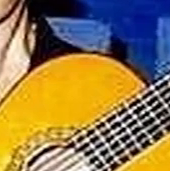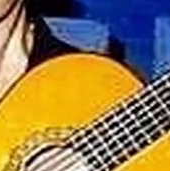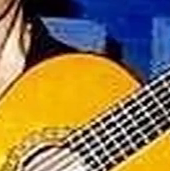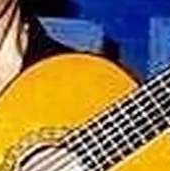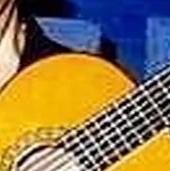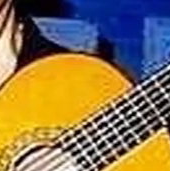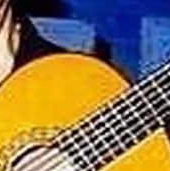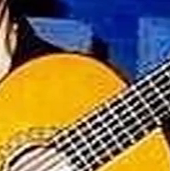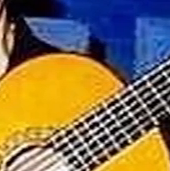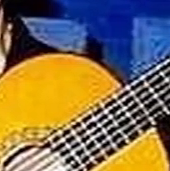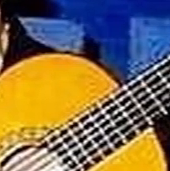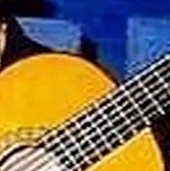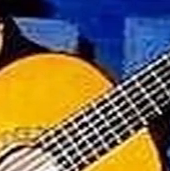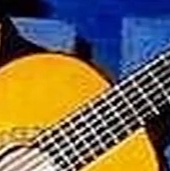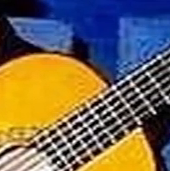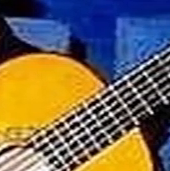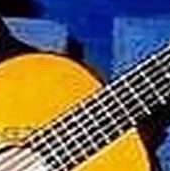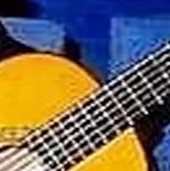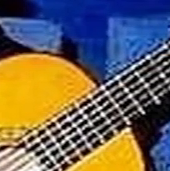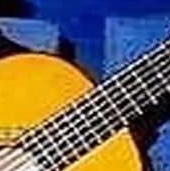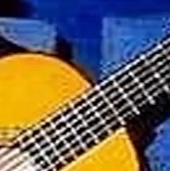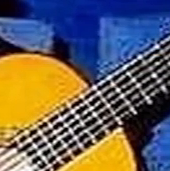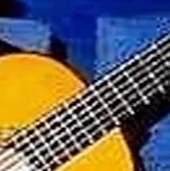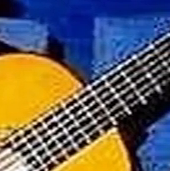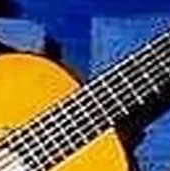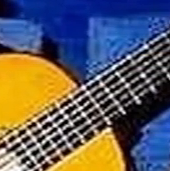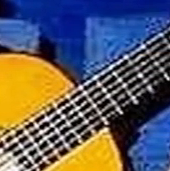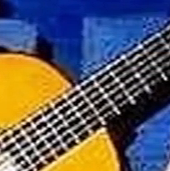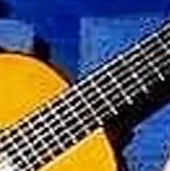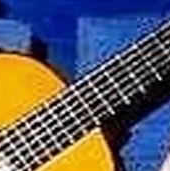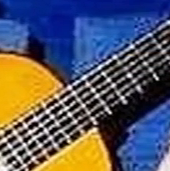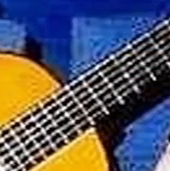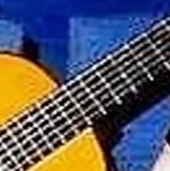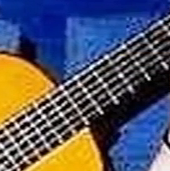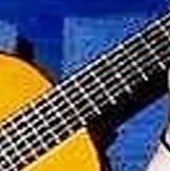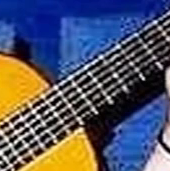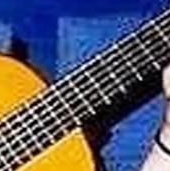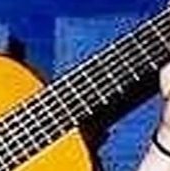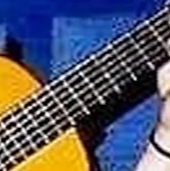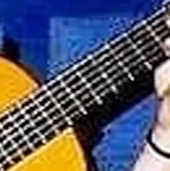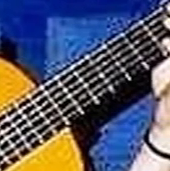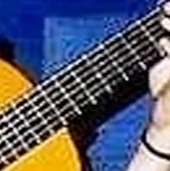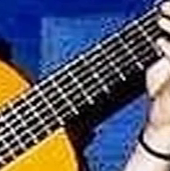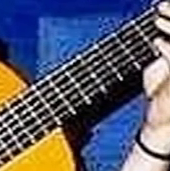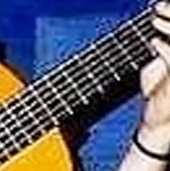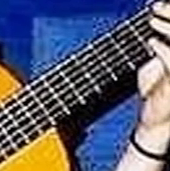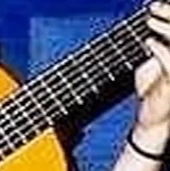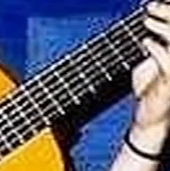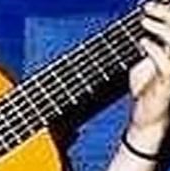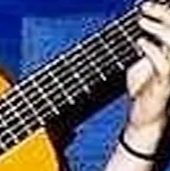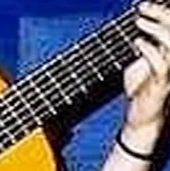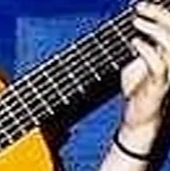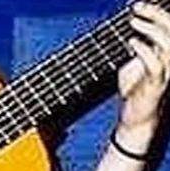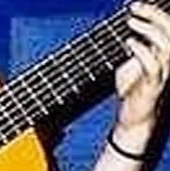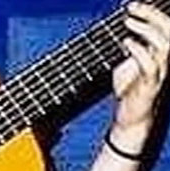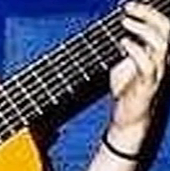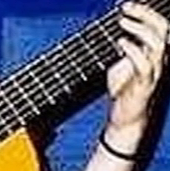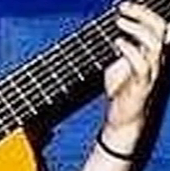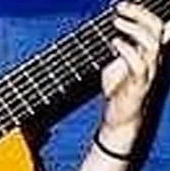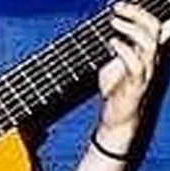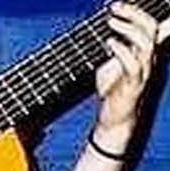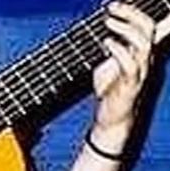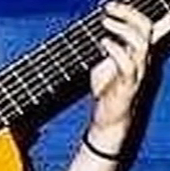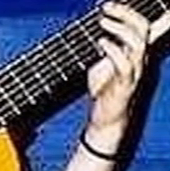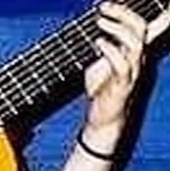estadounidense Al Di meola incluso ambos realizaron una serie de conciertos con Santana en el teatro real de Madrid